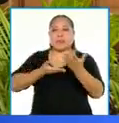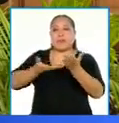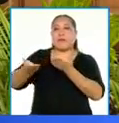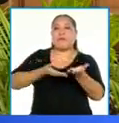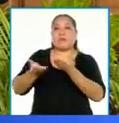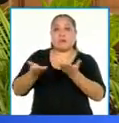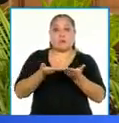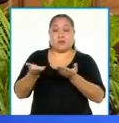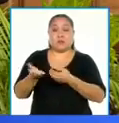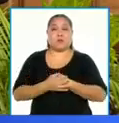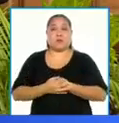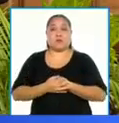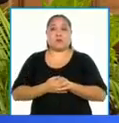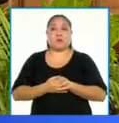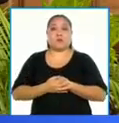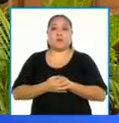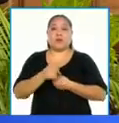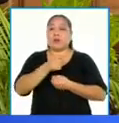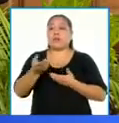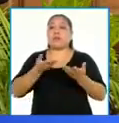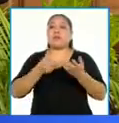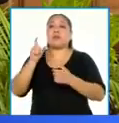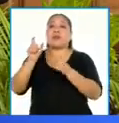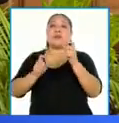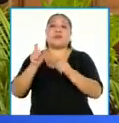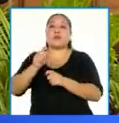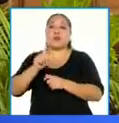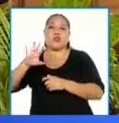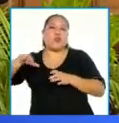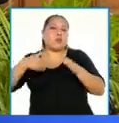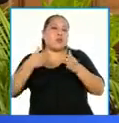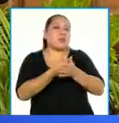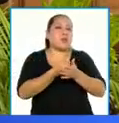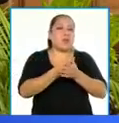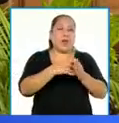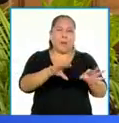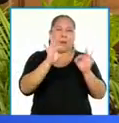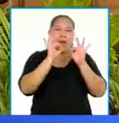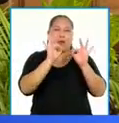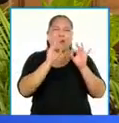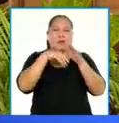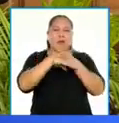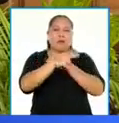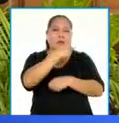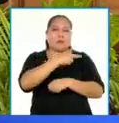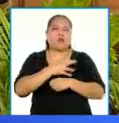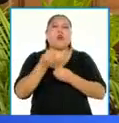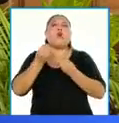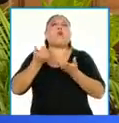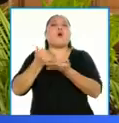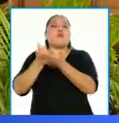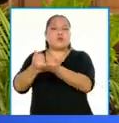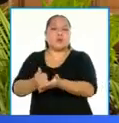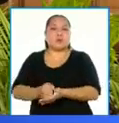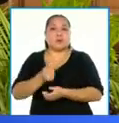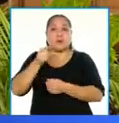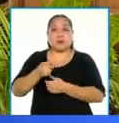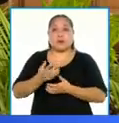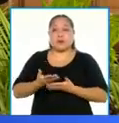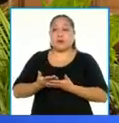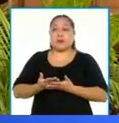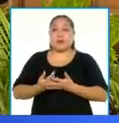atención a las personas para que no lleguen al extremo grave. Y ahí lo que podemos adelantar, y eso se